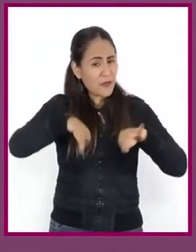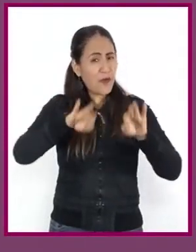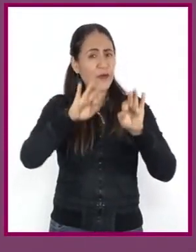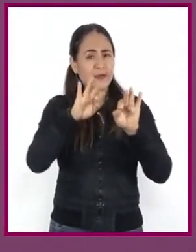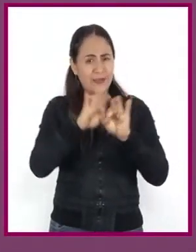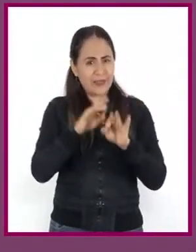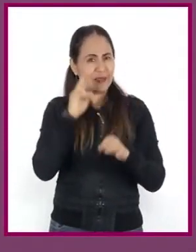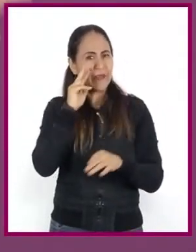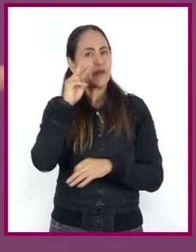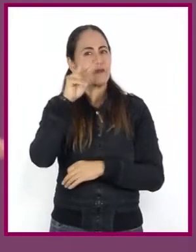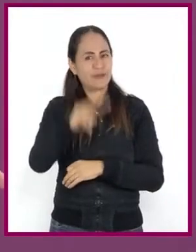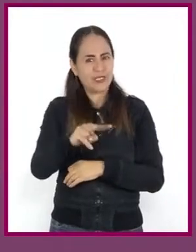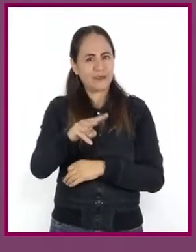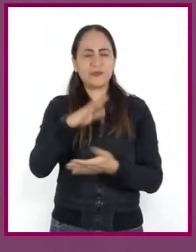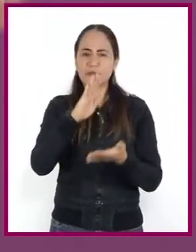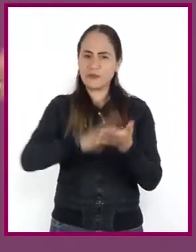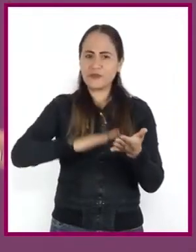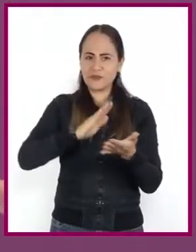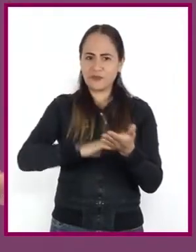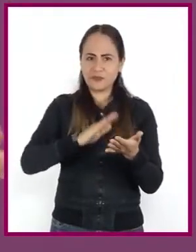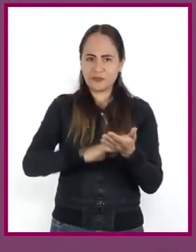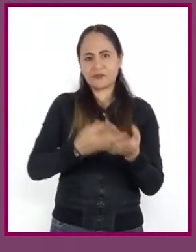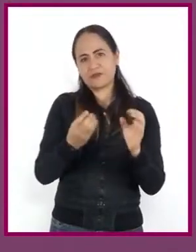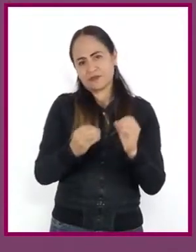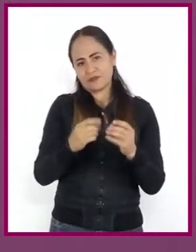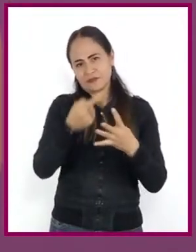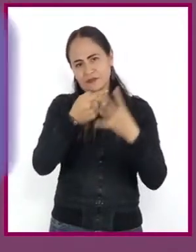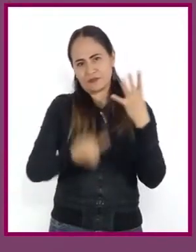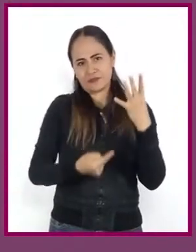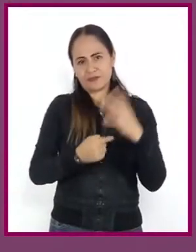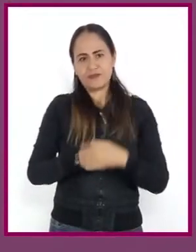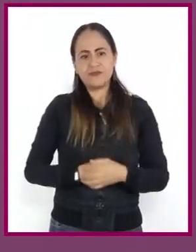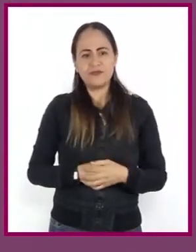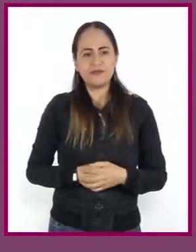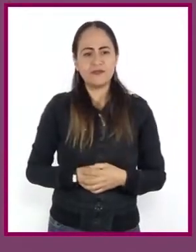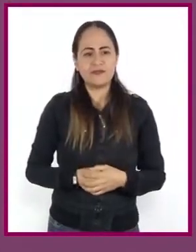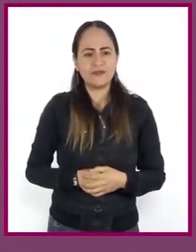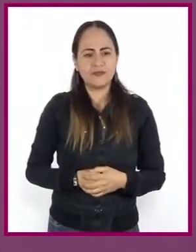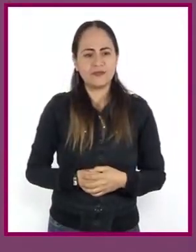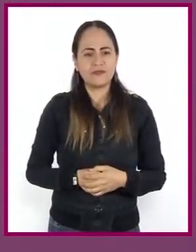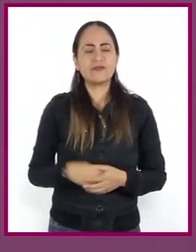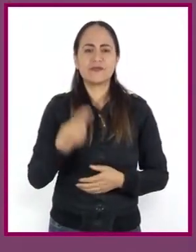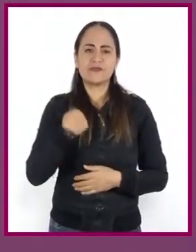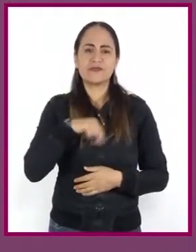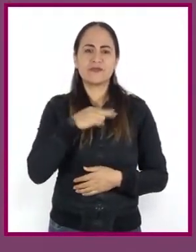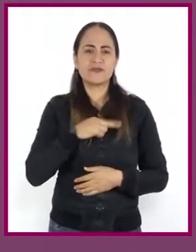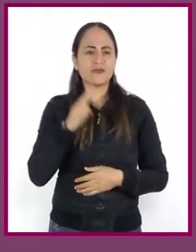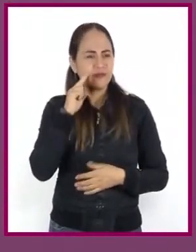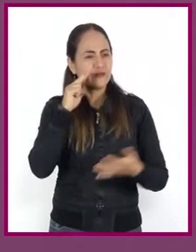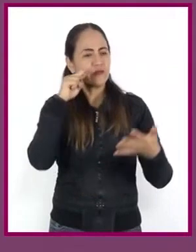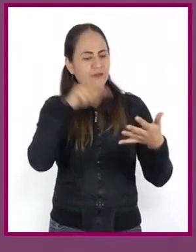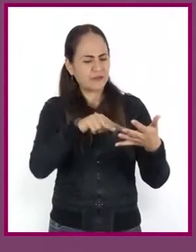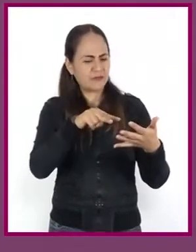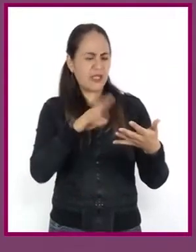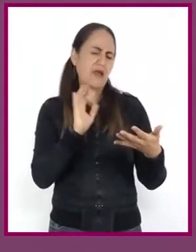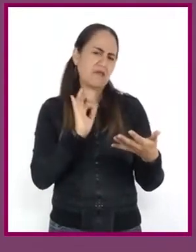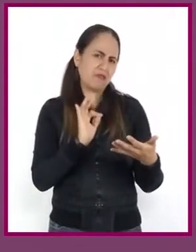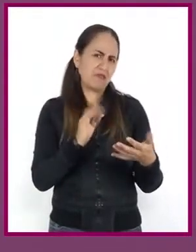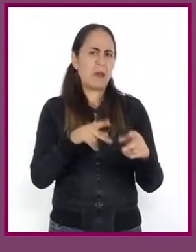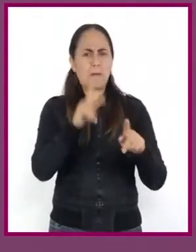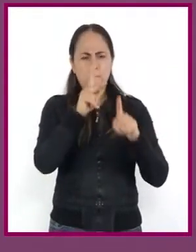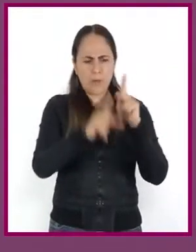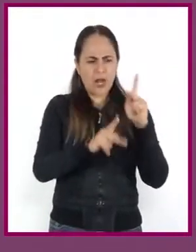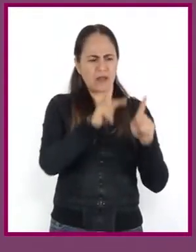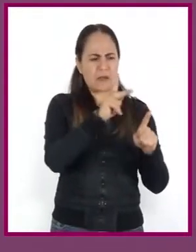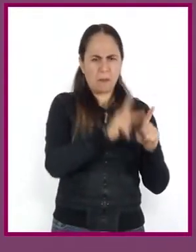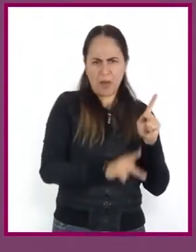recursos gráficos de los documentos o formularios. Gracias a ellos podemos encontrar los apartados o secciones